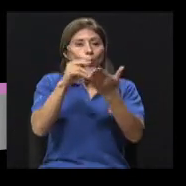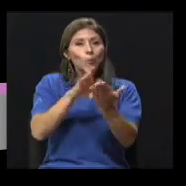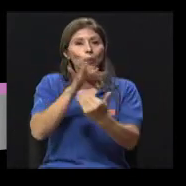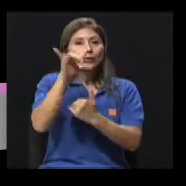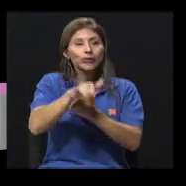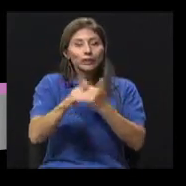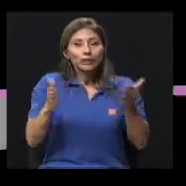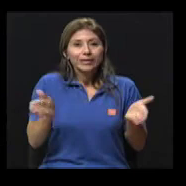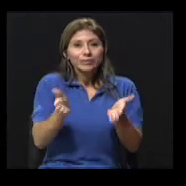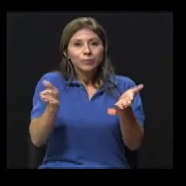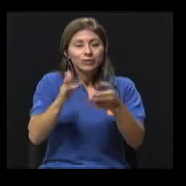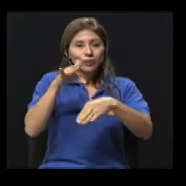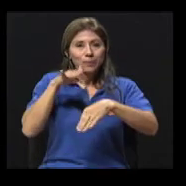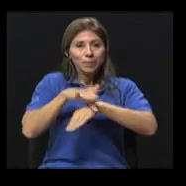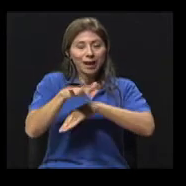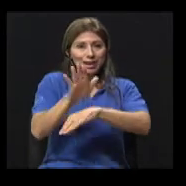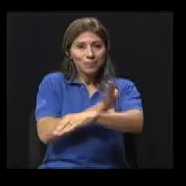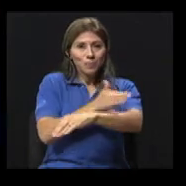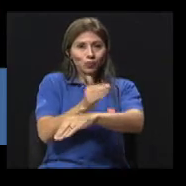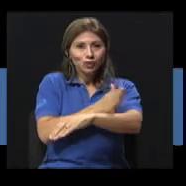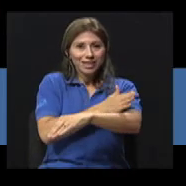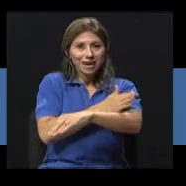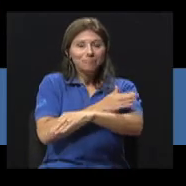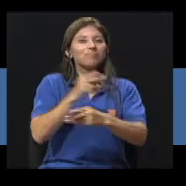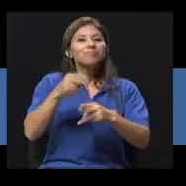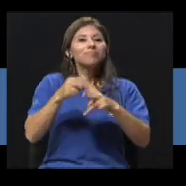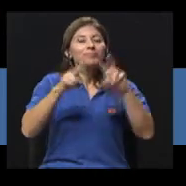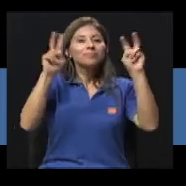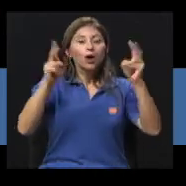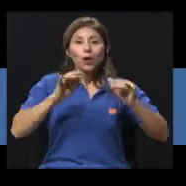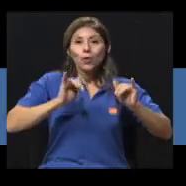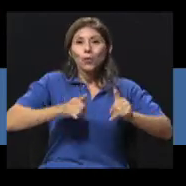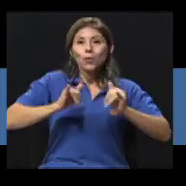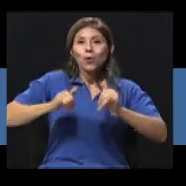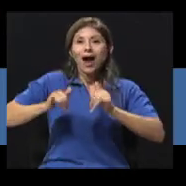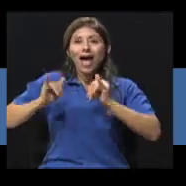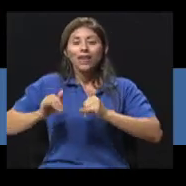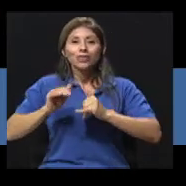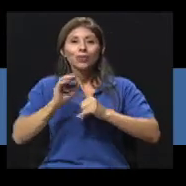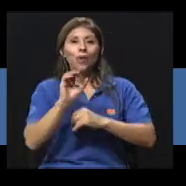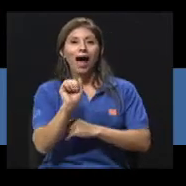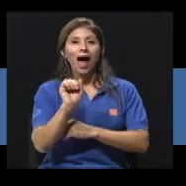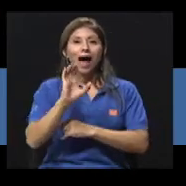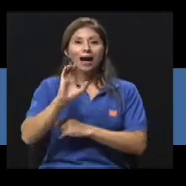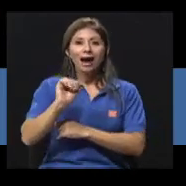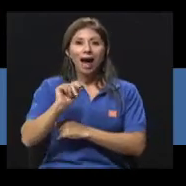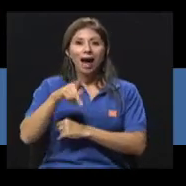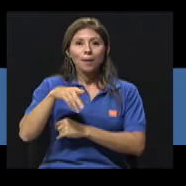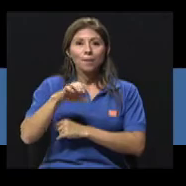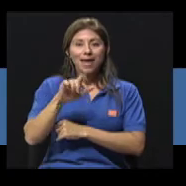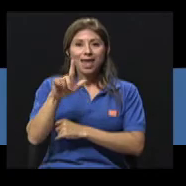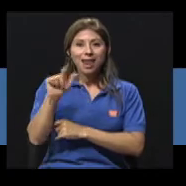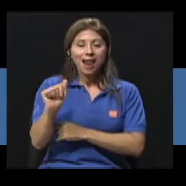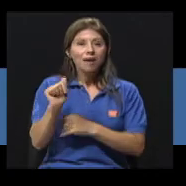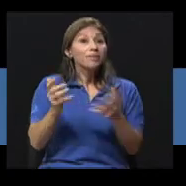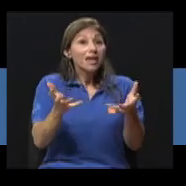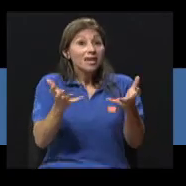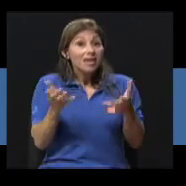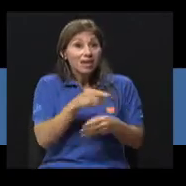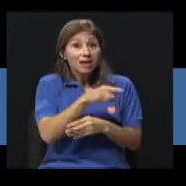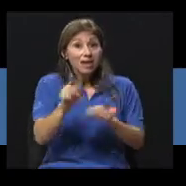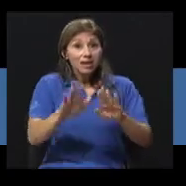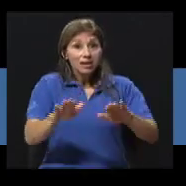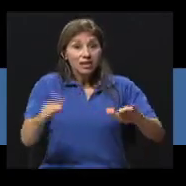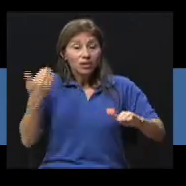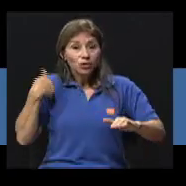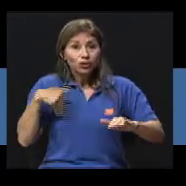un proyecto de estimulación temprana en música. El proyecto Jugando a Capela busca desarrollar las habilidades de niños y niñas a